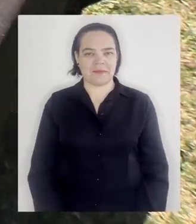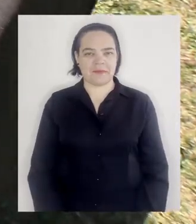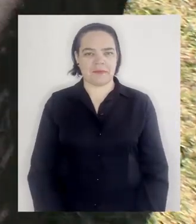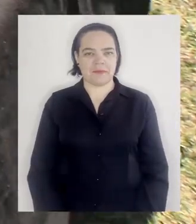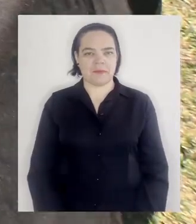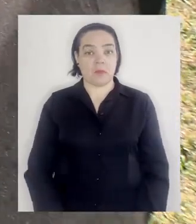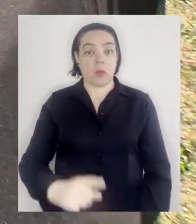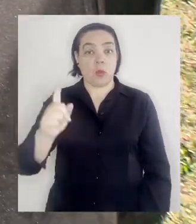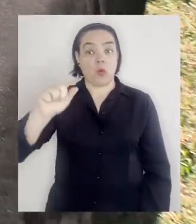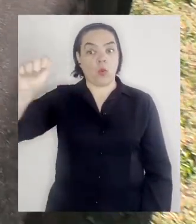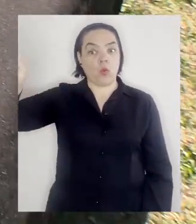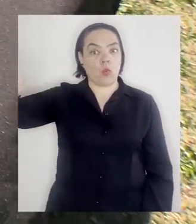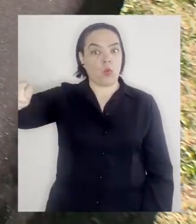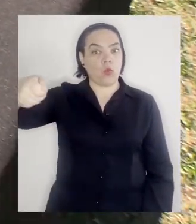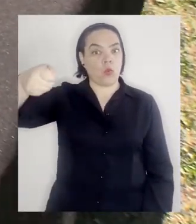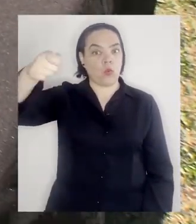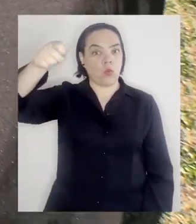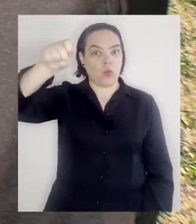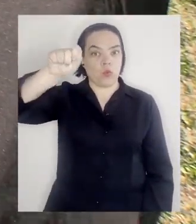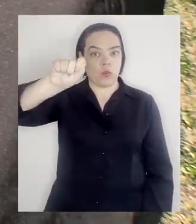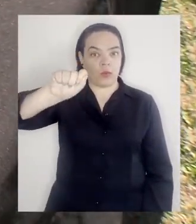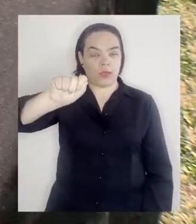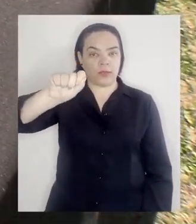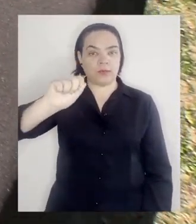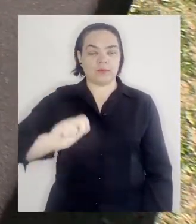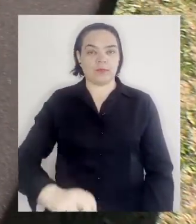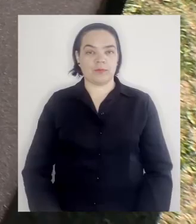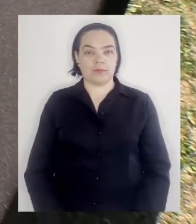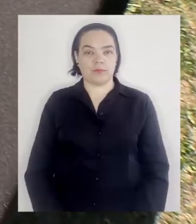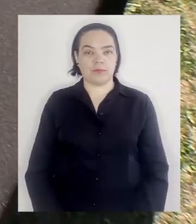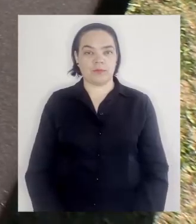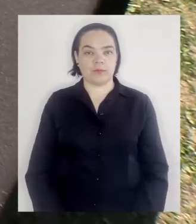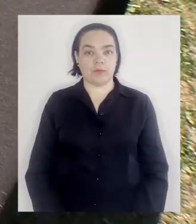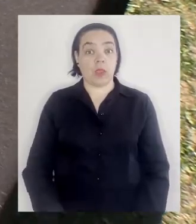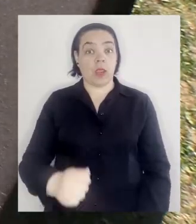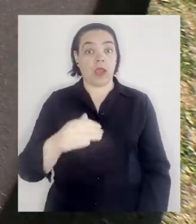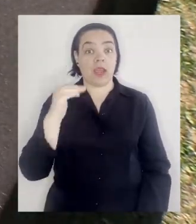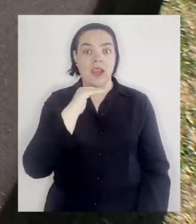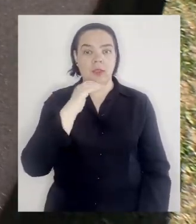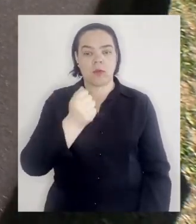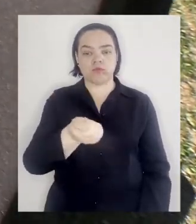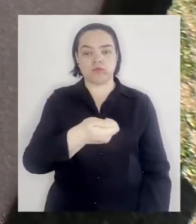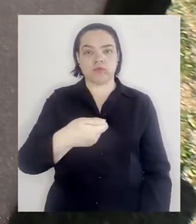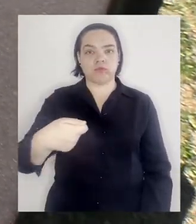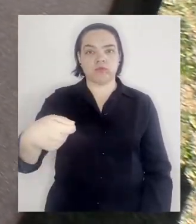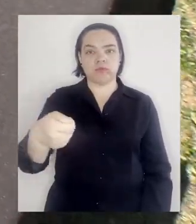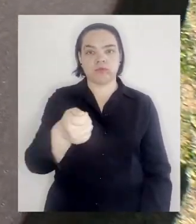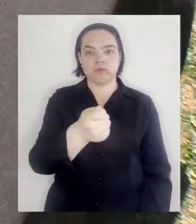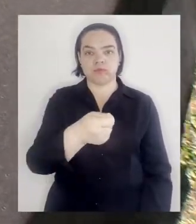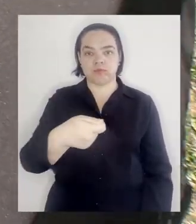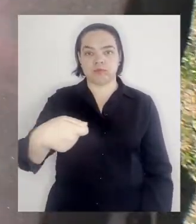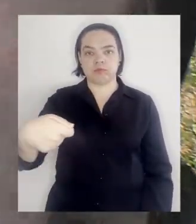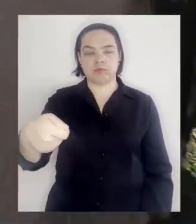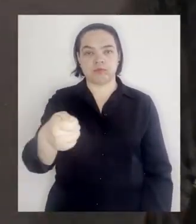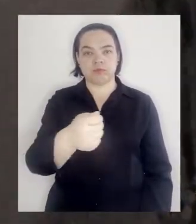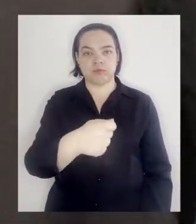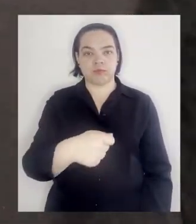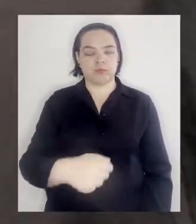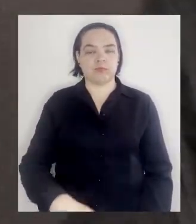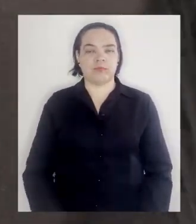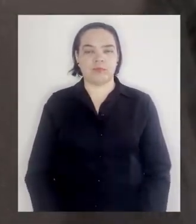Un cucharón entero. Y después, muy rápida. Ponelo entero, de una vez. Ya.